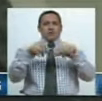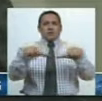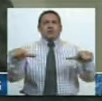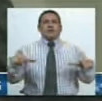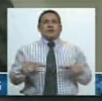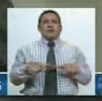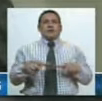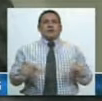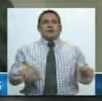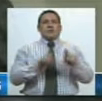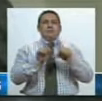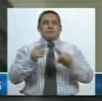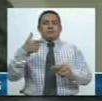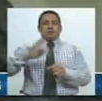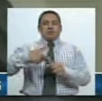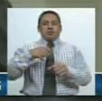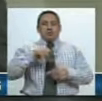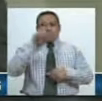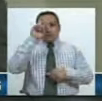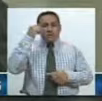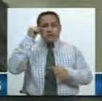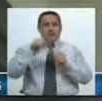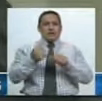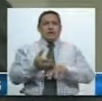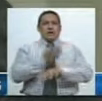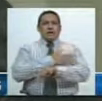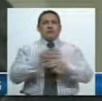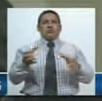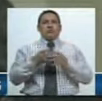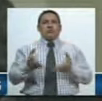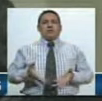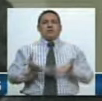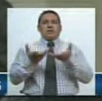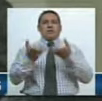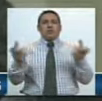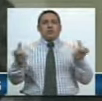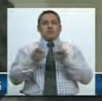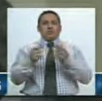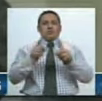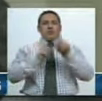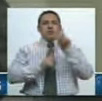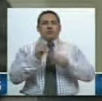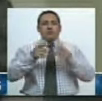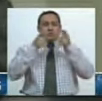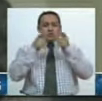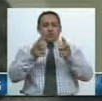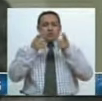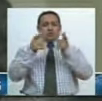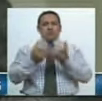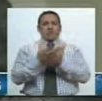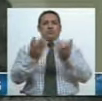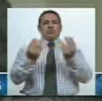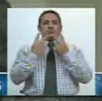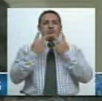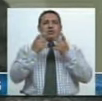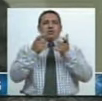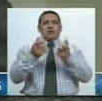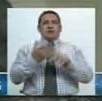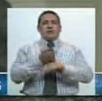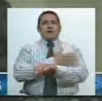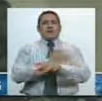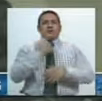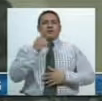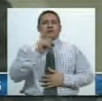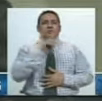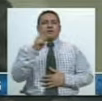lote petrolero, que recordemos el Ejecutivo había regresado a la Comisión con algunas observaciones, pues estas observaciones digamos no han